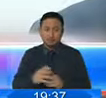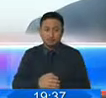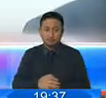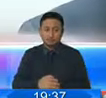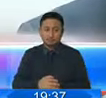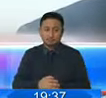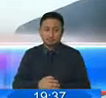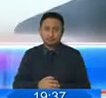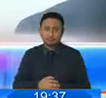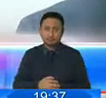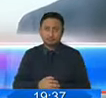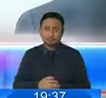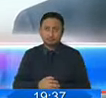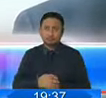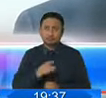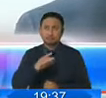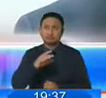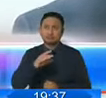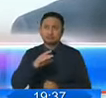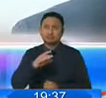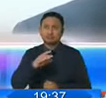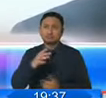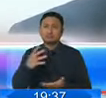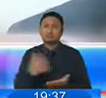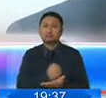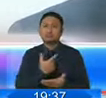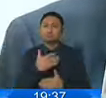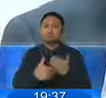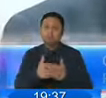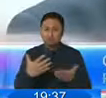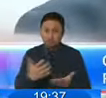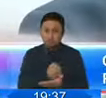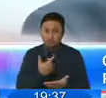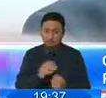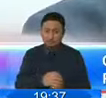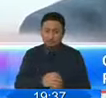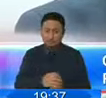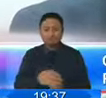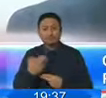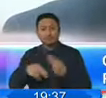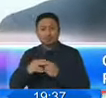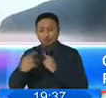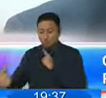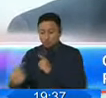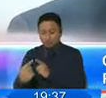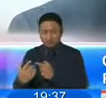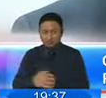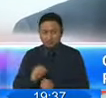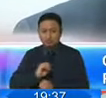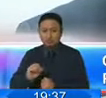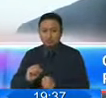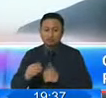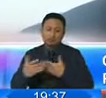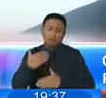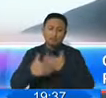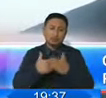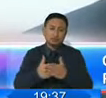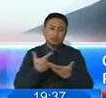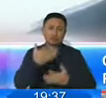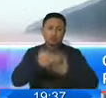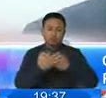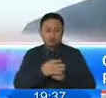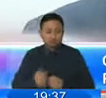en su totalidad realizados el proceso de expropiación, ya sea por negociación directa o por un proceso de consignación ante